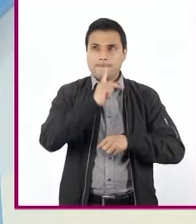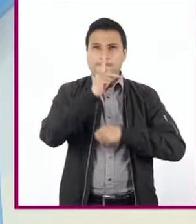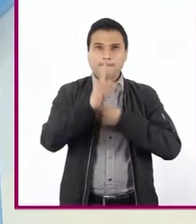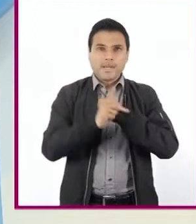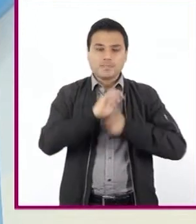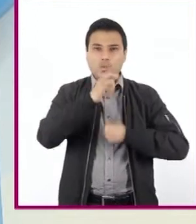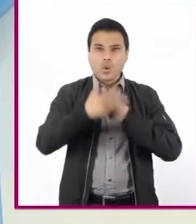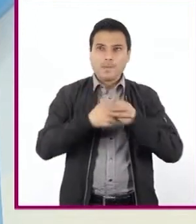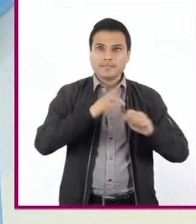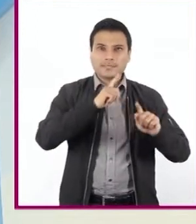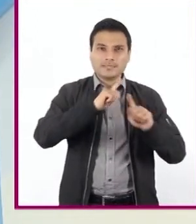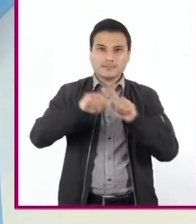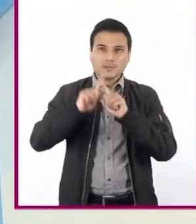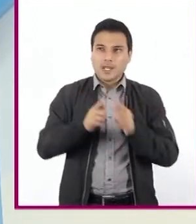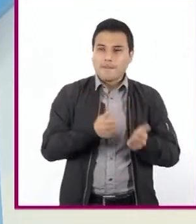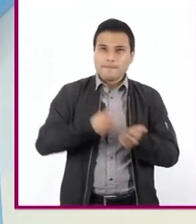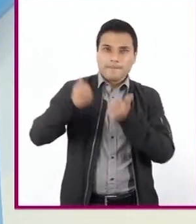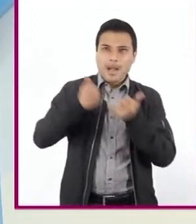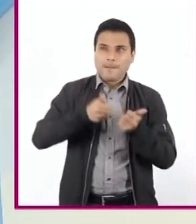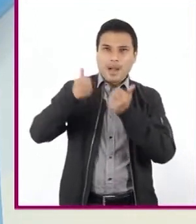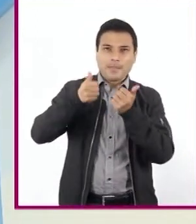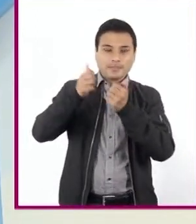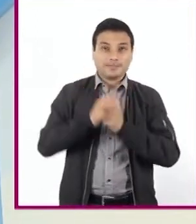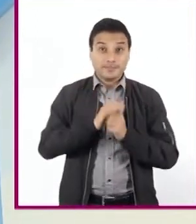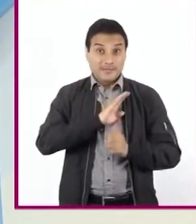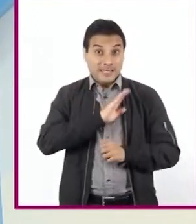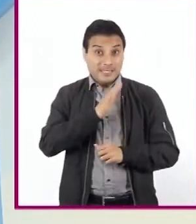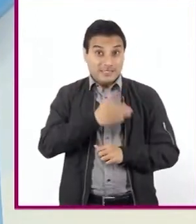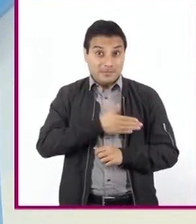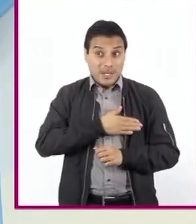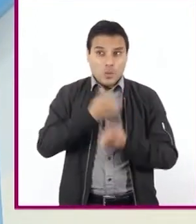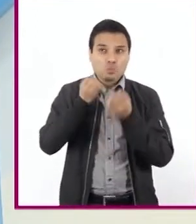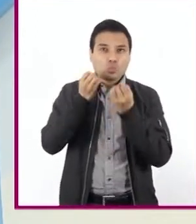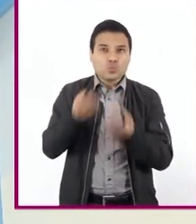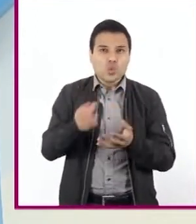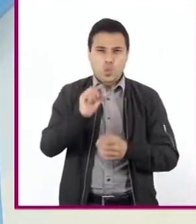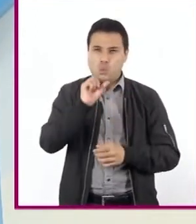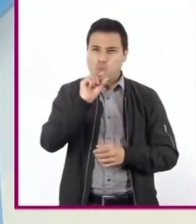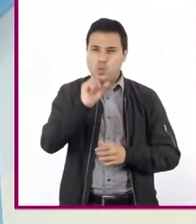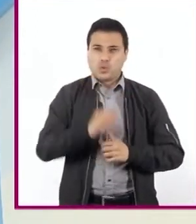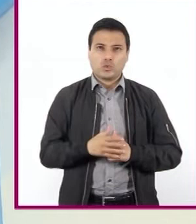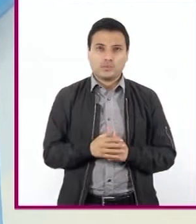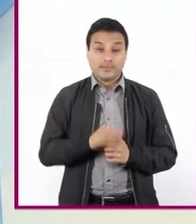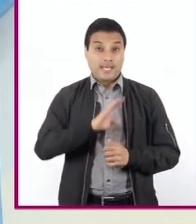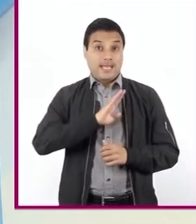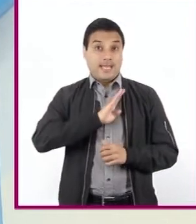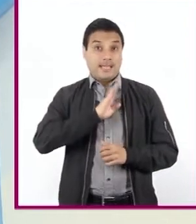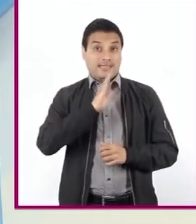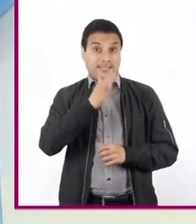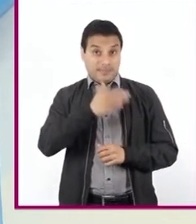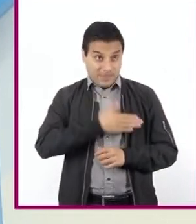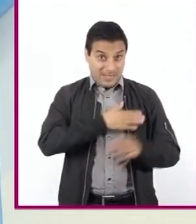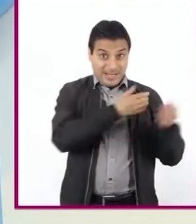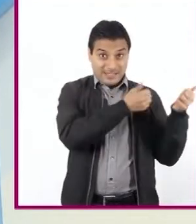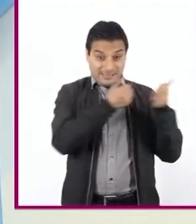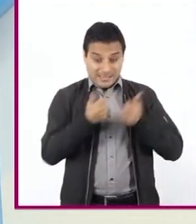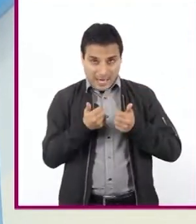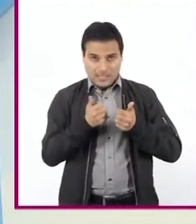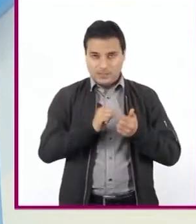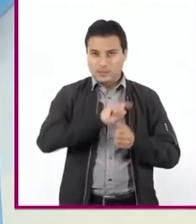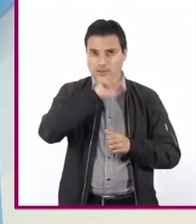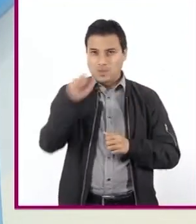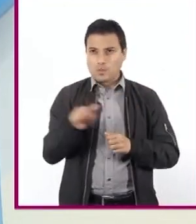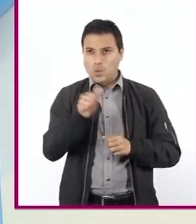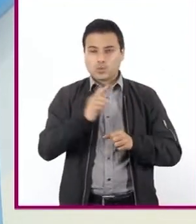Europa, tocándole solo pequeña parte a España, que no era más que el puente por donde las mercancías pasaban a Nueva